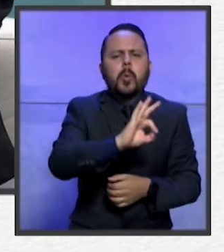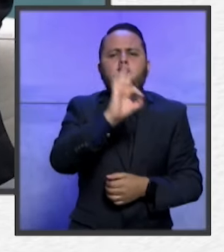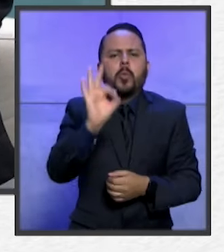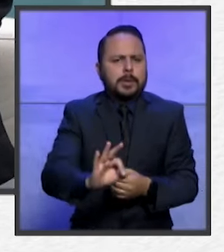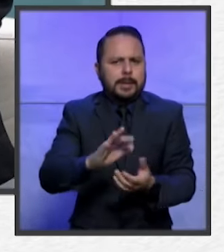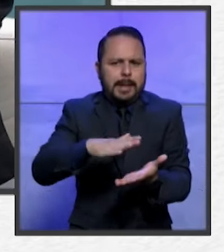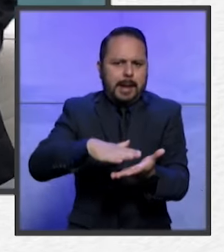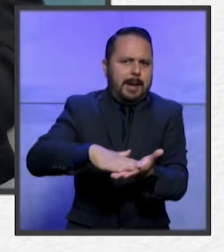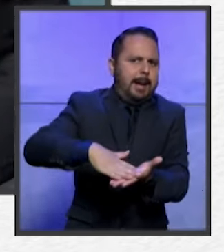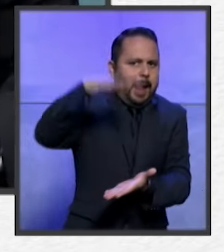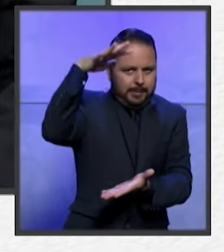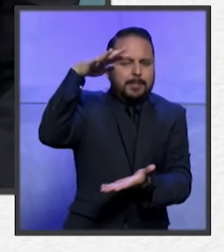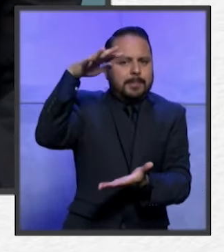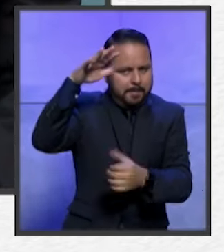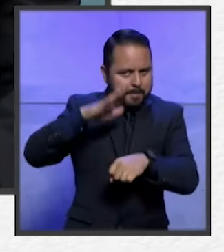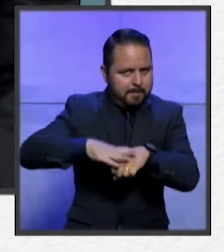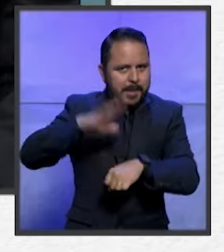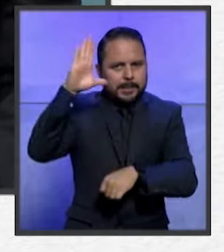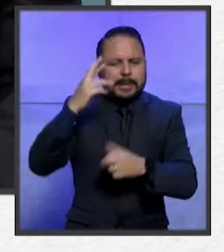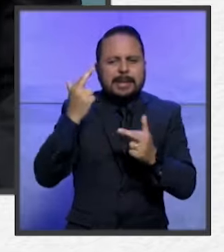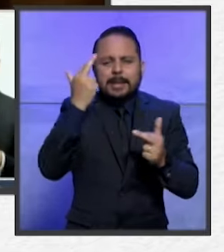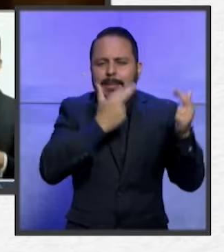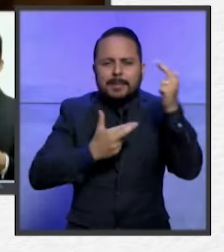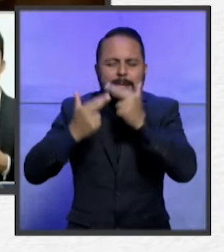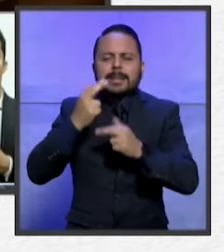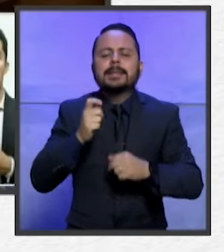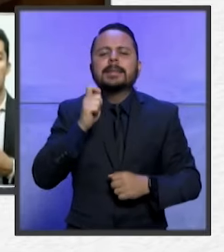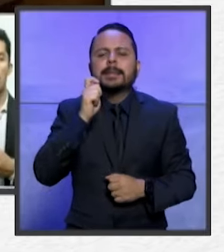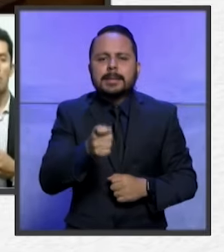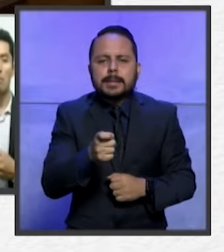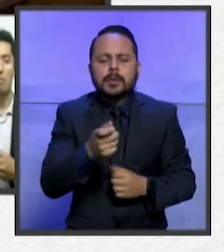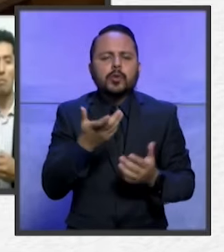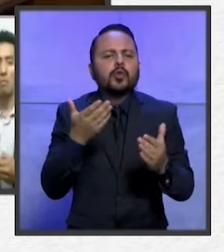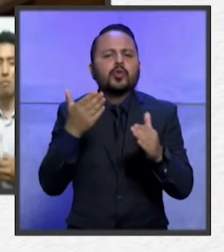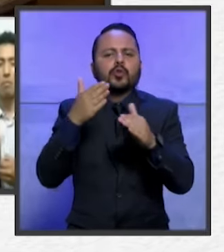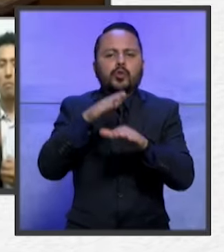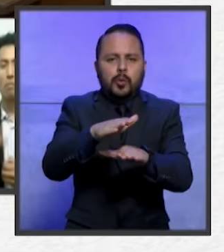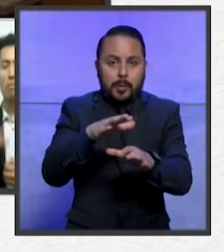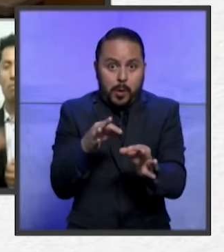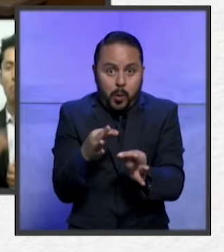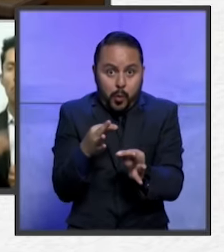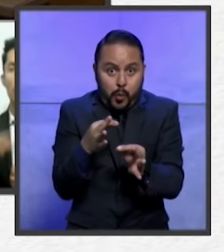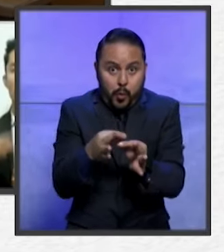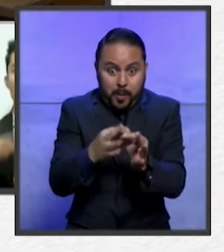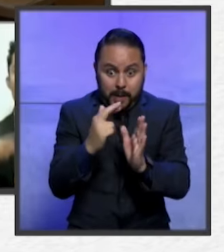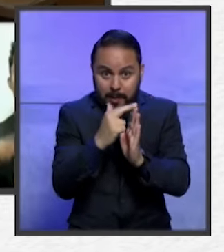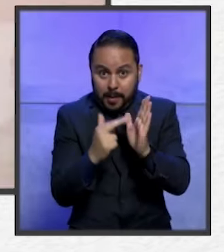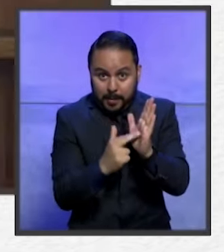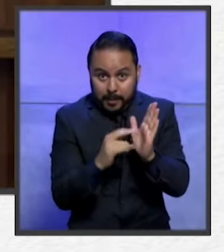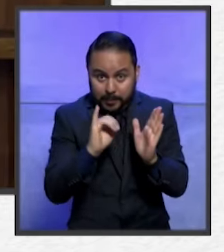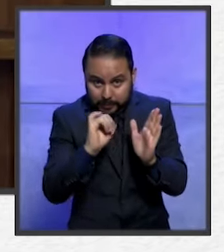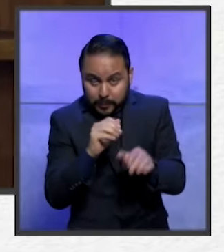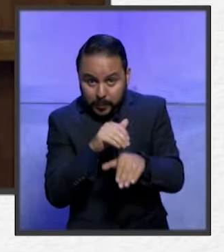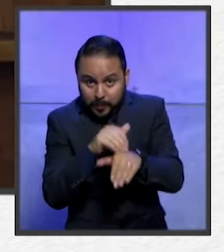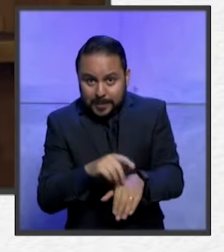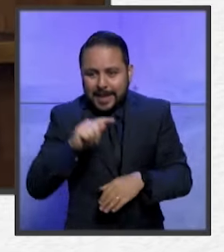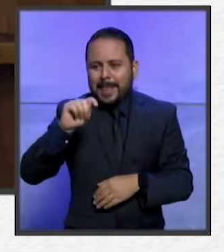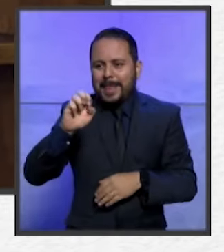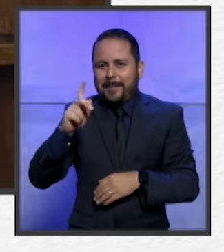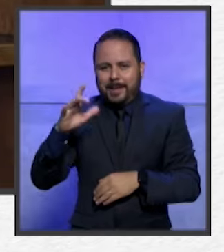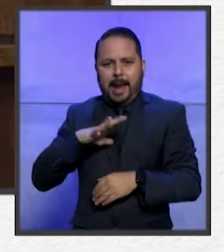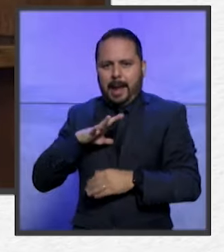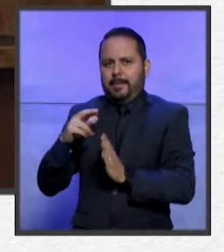porcentaje muy alto y Se revisan aspectos eh que tienen que ver sobre el cumplimiento de la normativa del